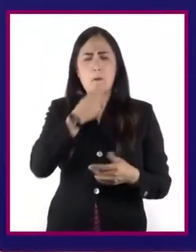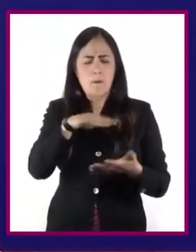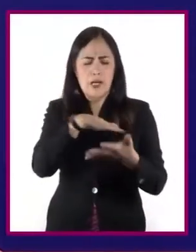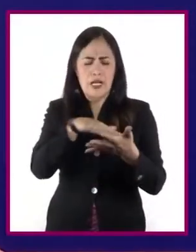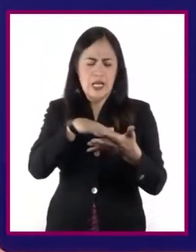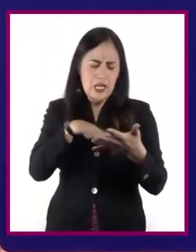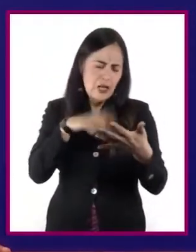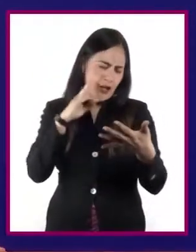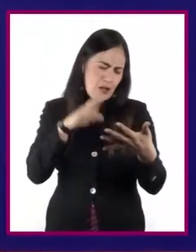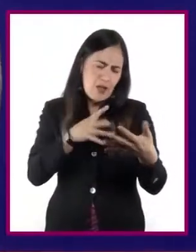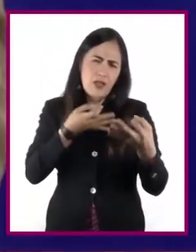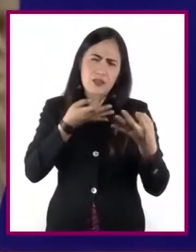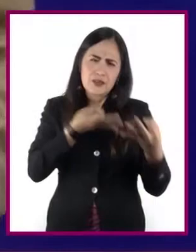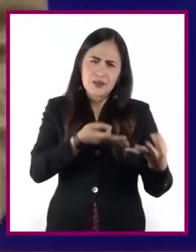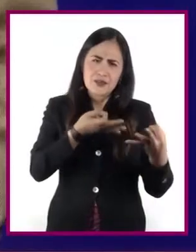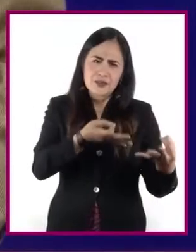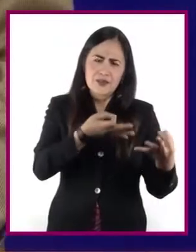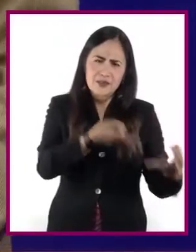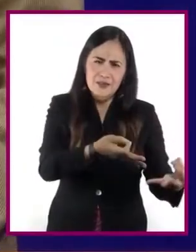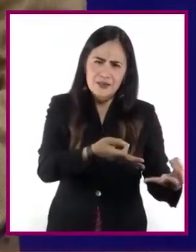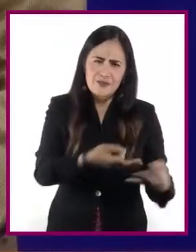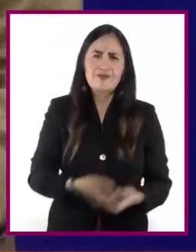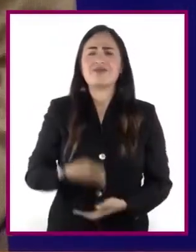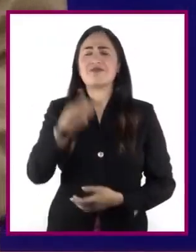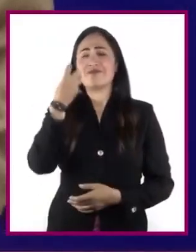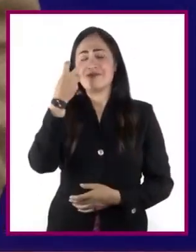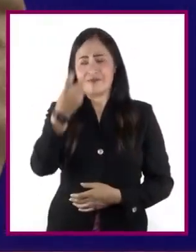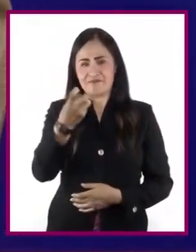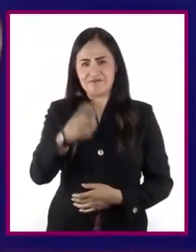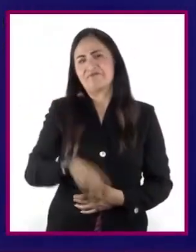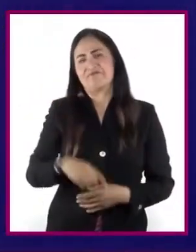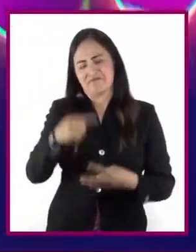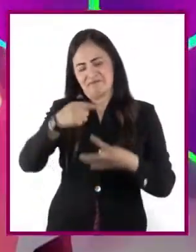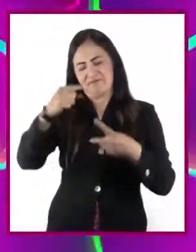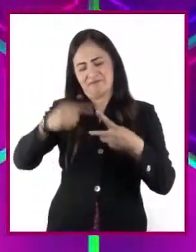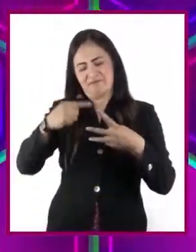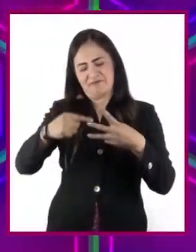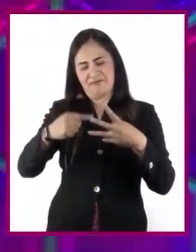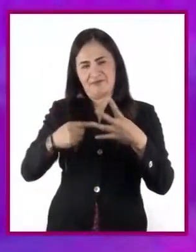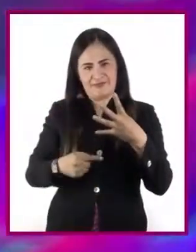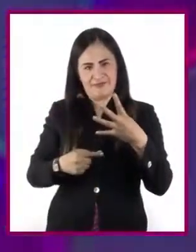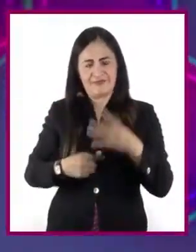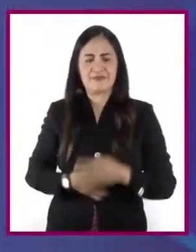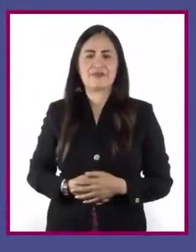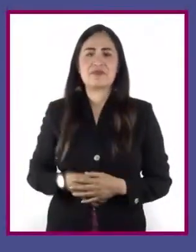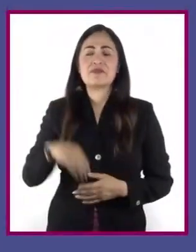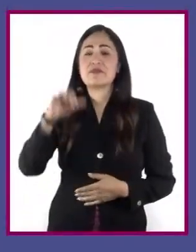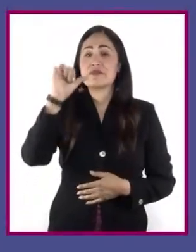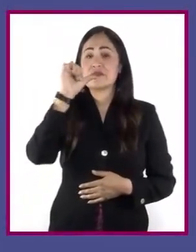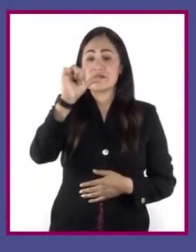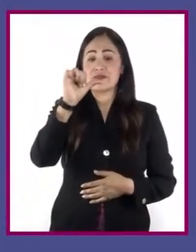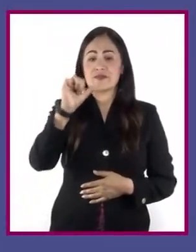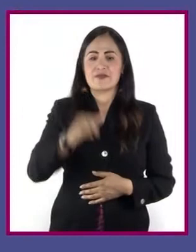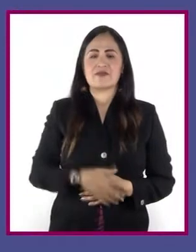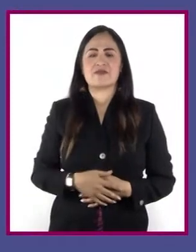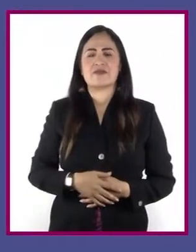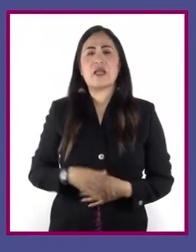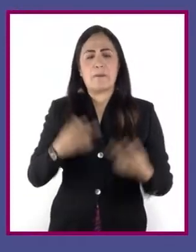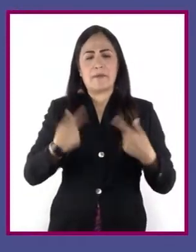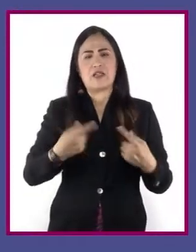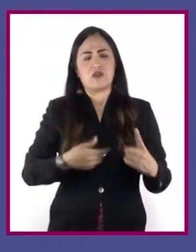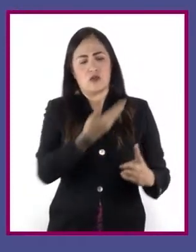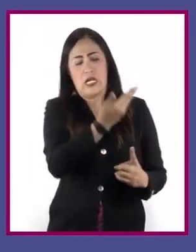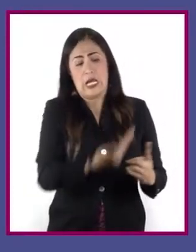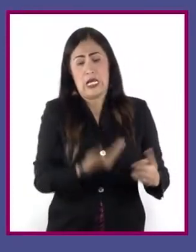interesen. Así que podemos resaltar cualquiera de los siguientes aspectos. A. Un logro que haya